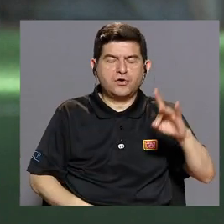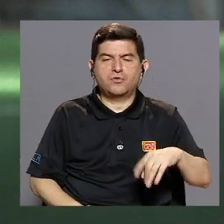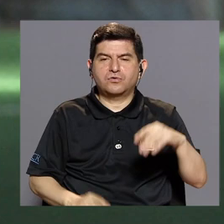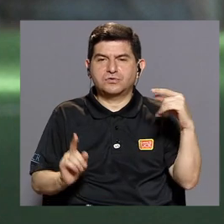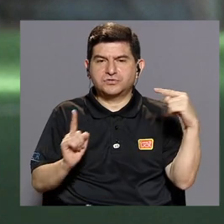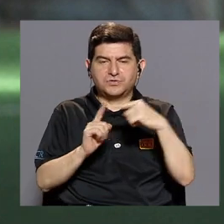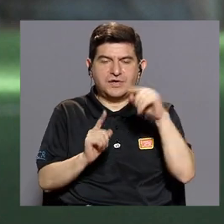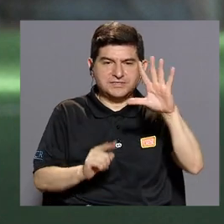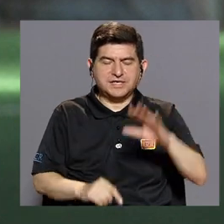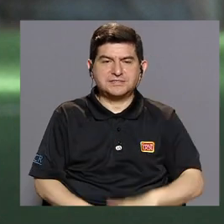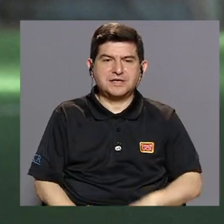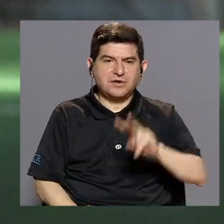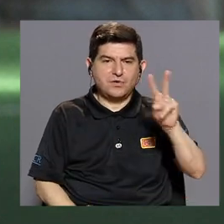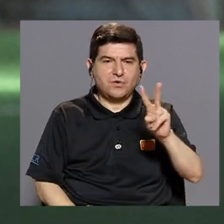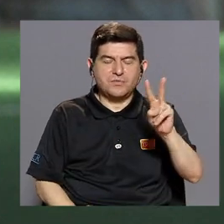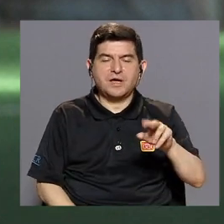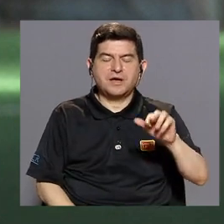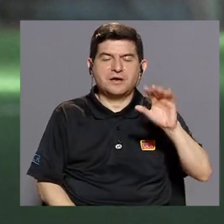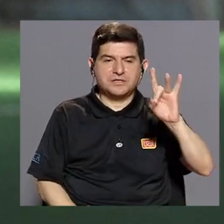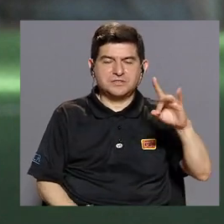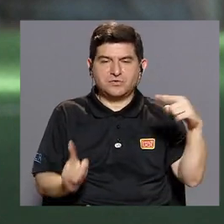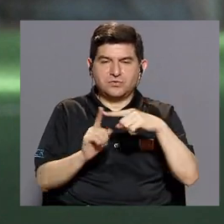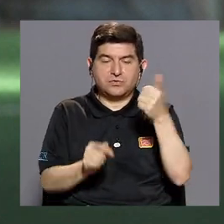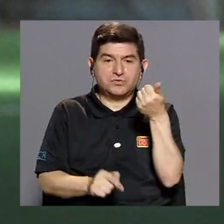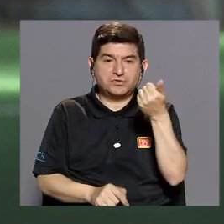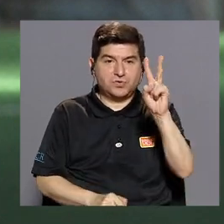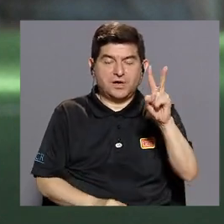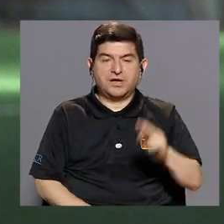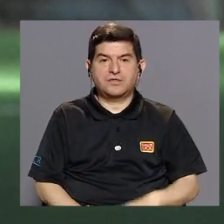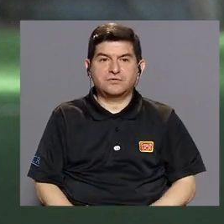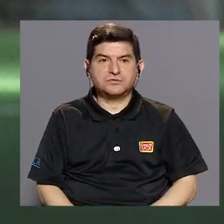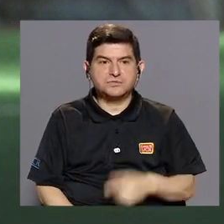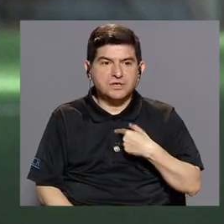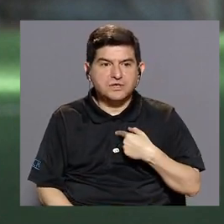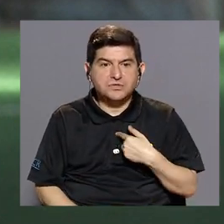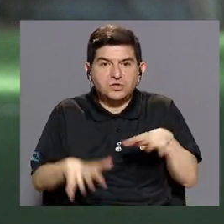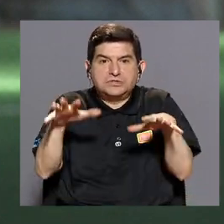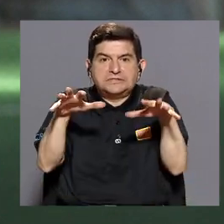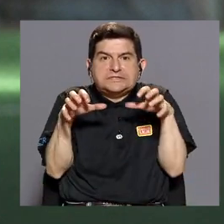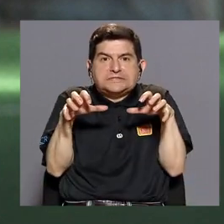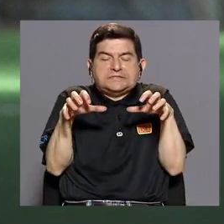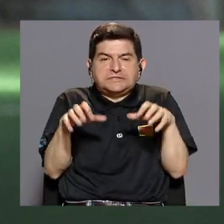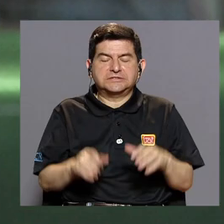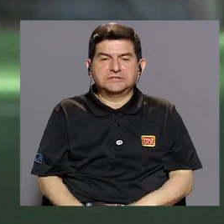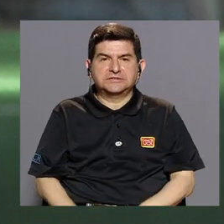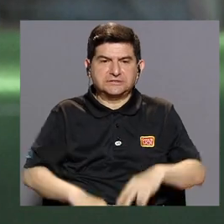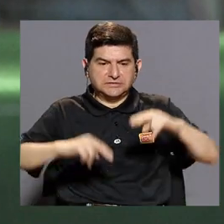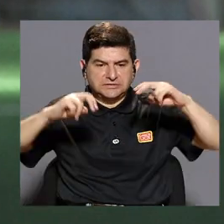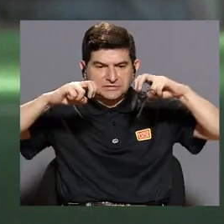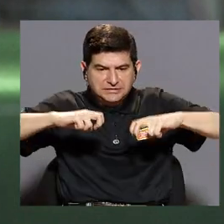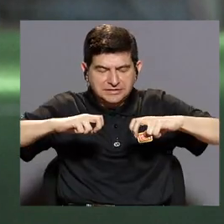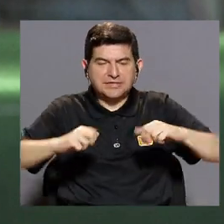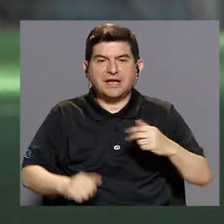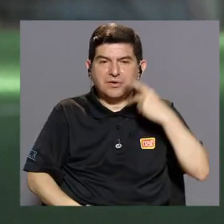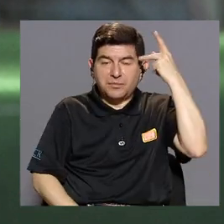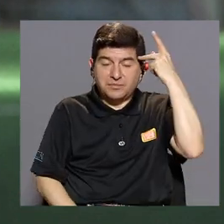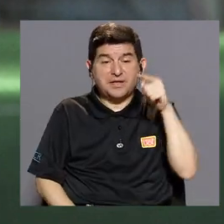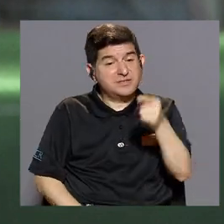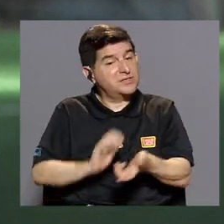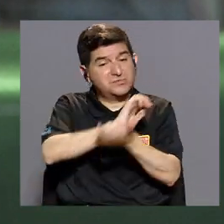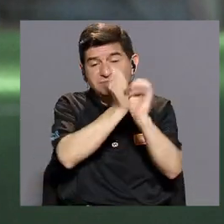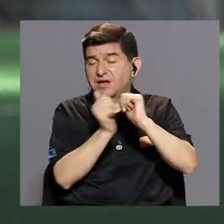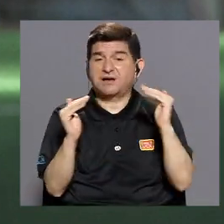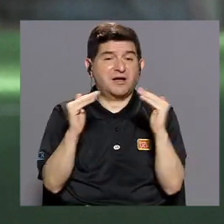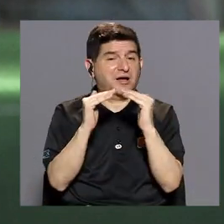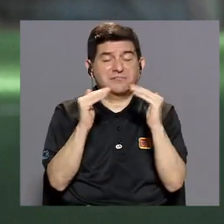8 a 12. Uh-huh. Y yo, claro, entro en aquel, como en aquel estrés, y ya me siento con mis papás. Y yo, no, tiene que pasarse.